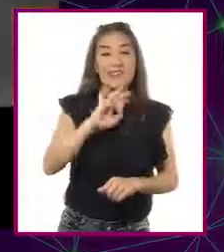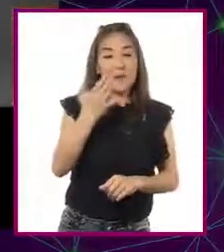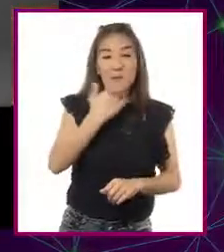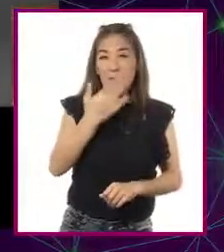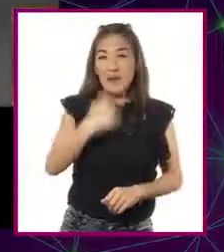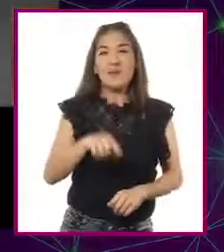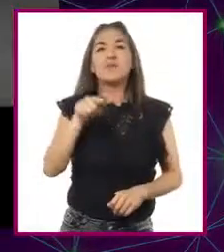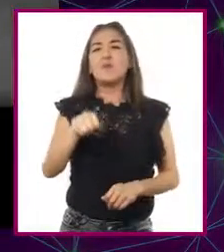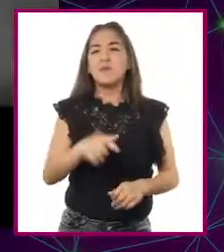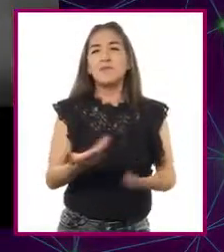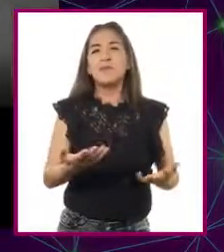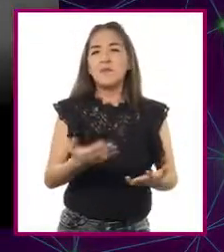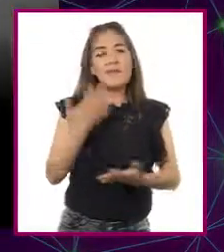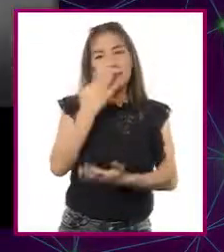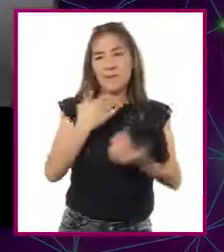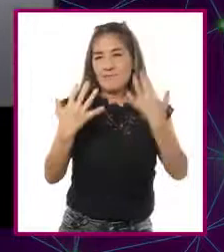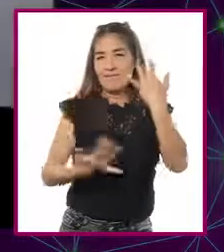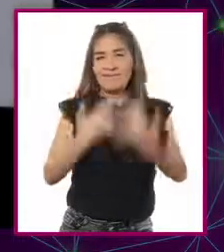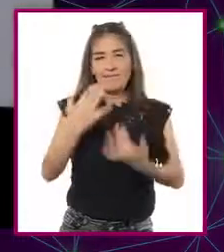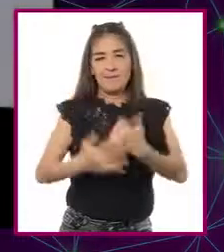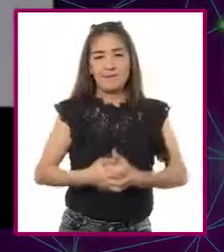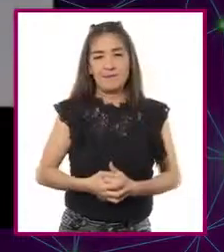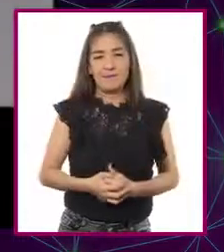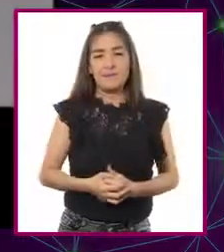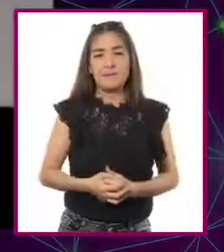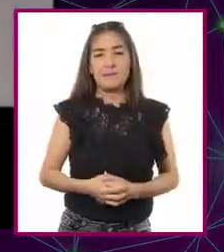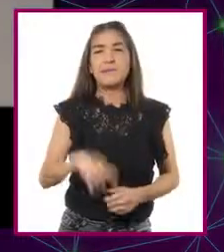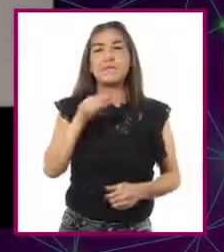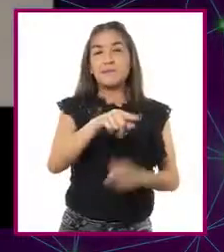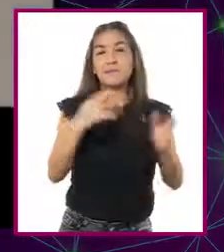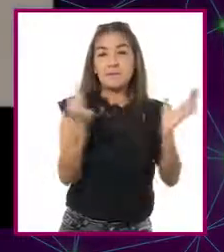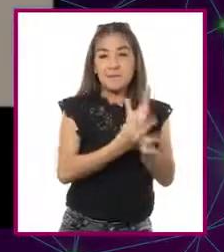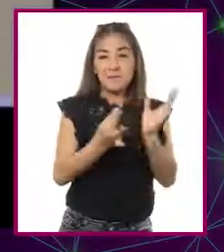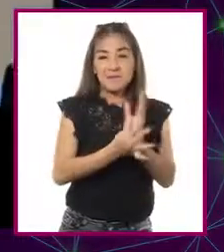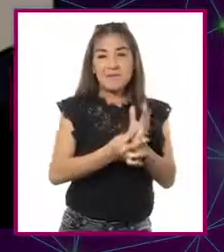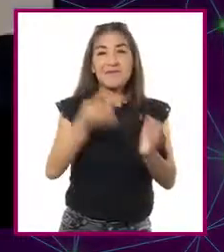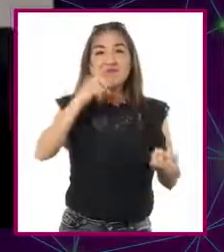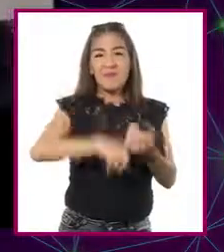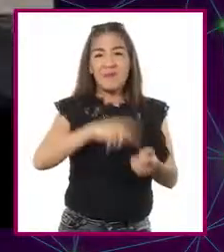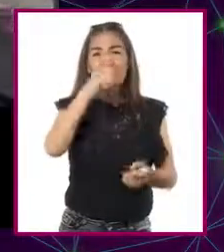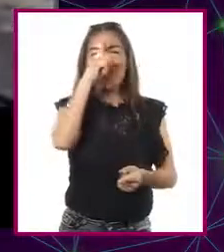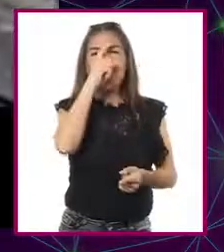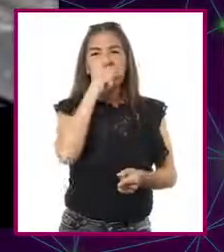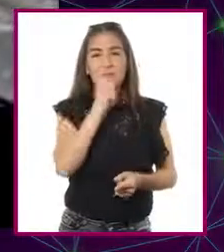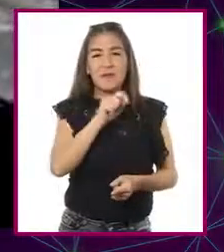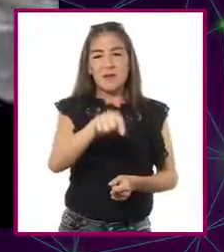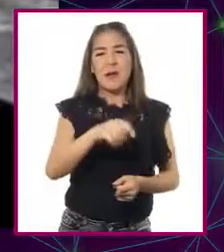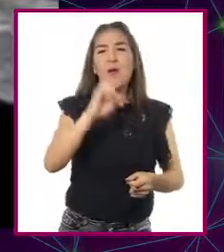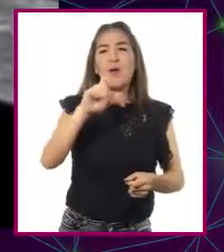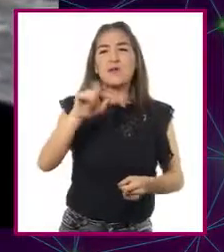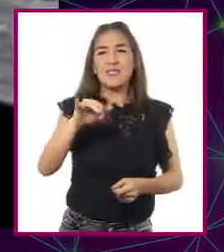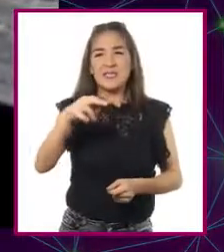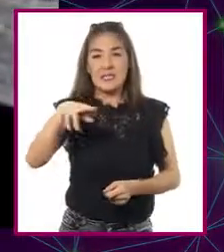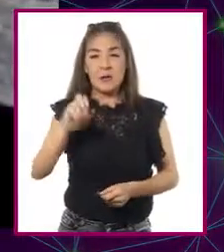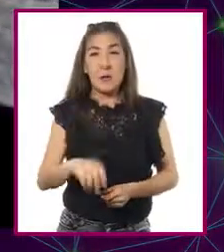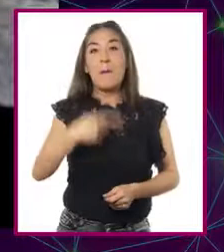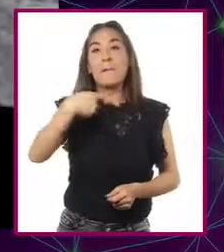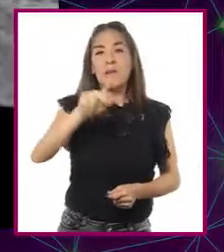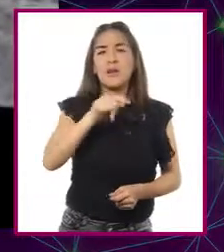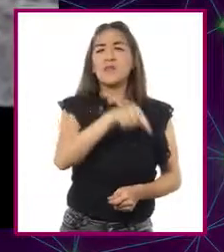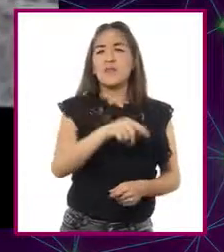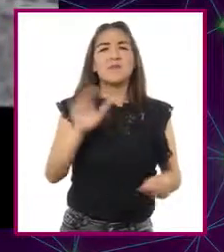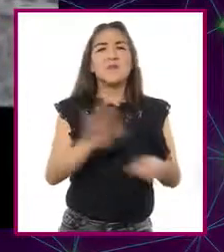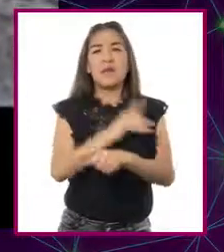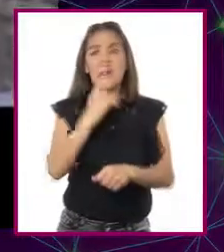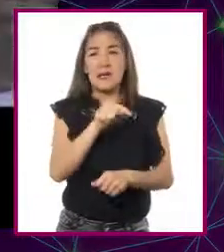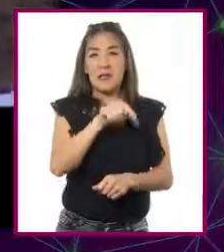en general, no arden. Los metales se oxidan en presencia de oxígeno, pero en la mayoría de los casos, esta